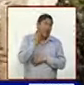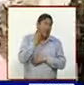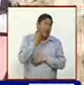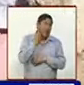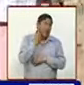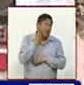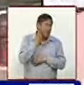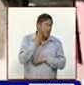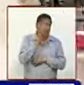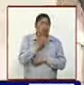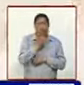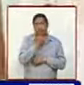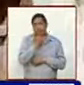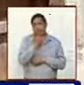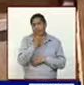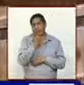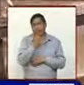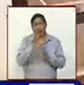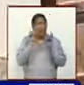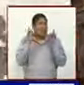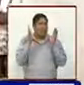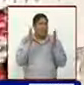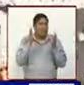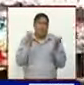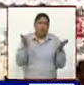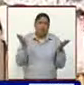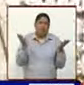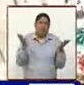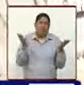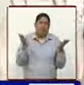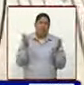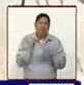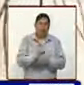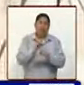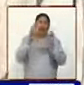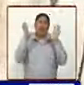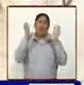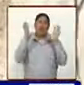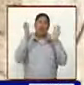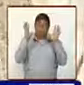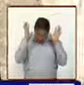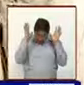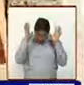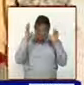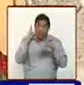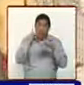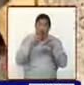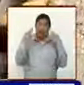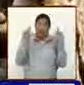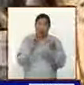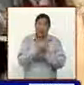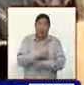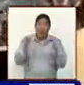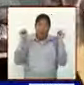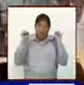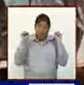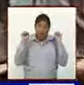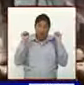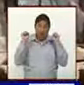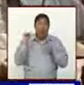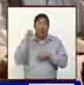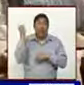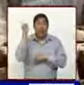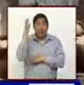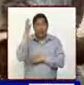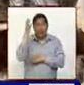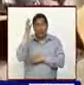ha ocurrido algo que realmente tendríamos que catalogarlo como un milagro, porque de milagro una familia salvó su vida después de que ese